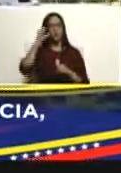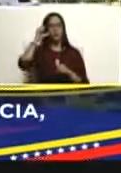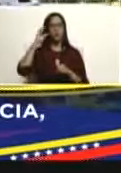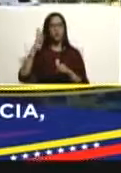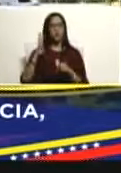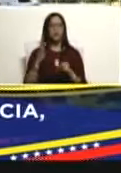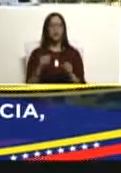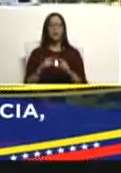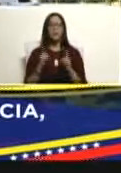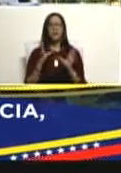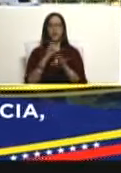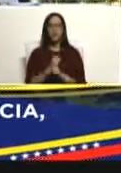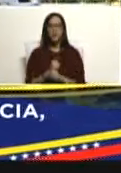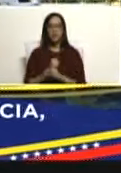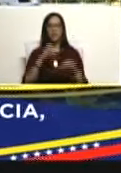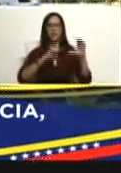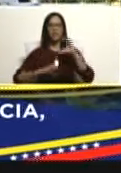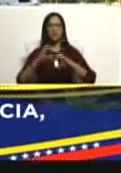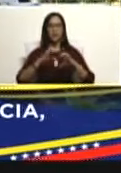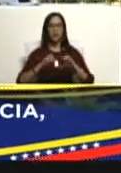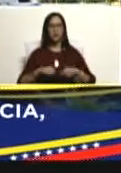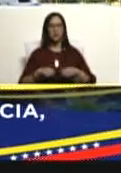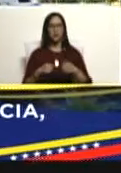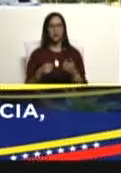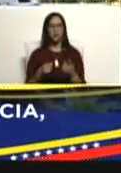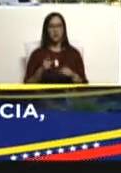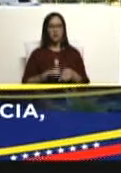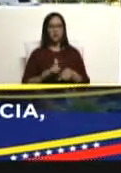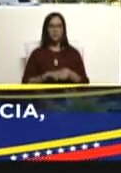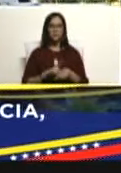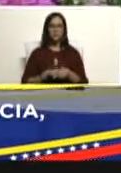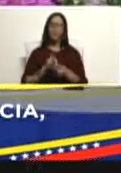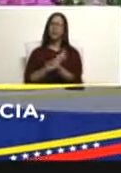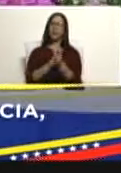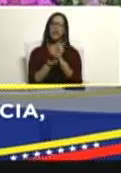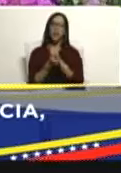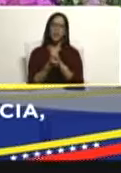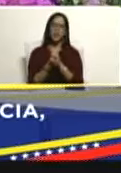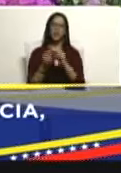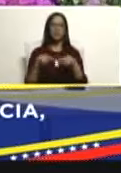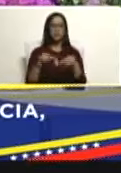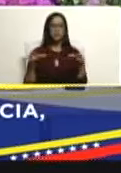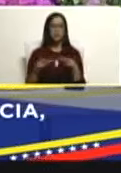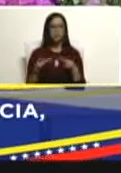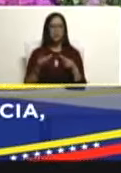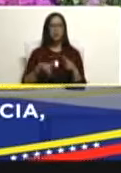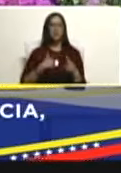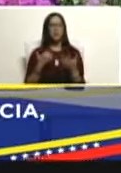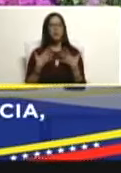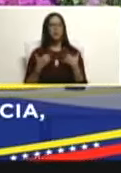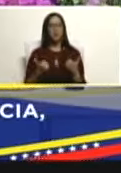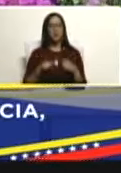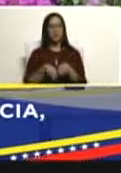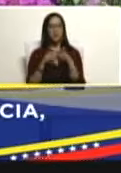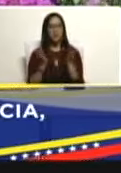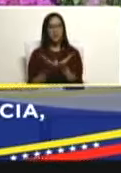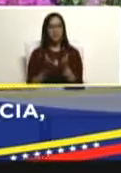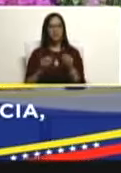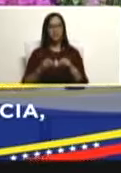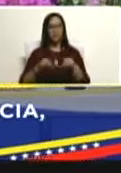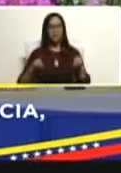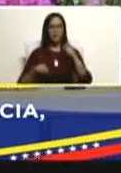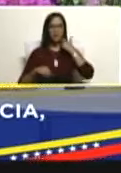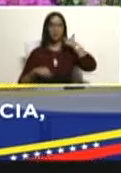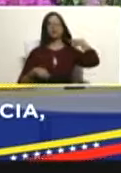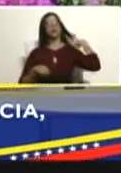pero confío en la ciencia, que más temprano que tarde pueda revertirse esta situación y podamos salvar el planeta Tierra, podamos